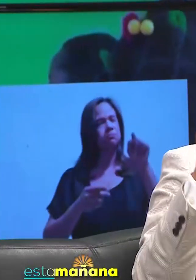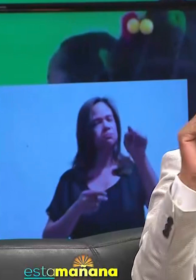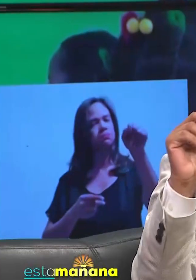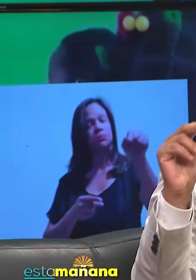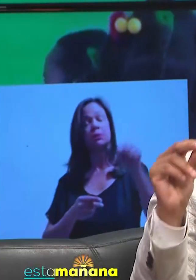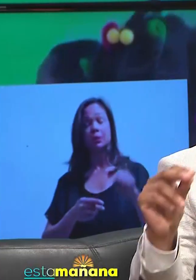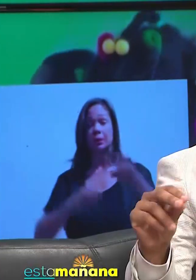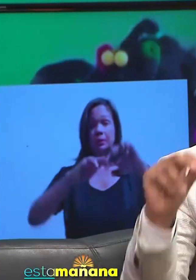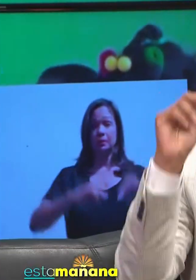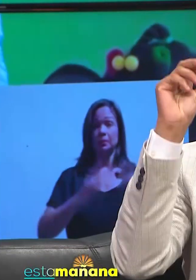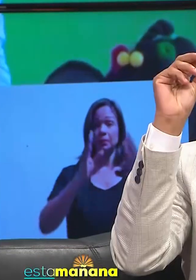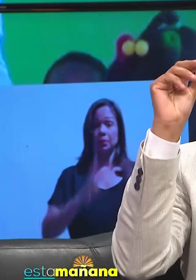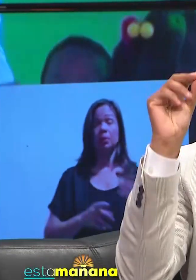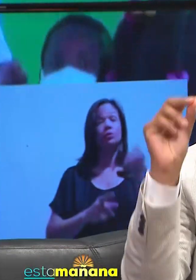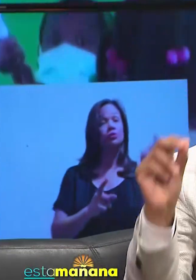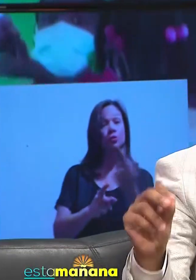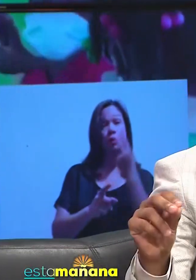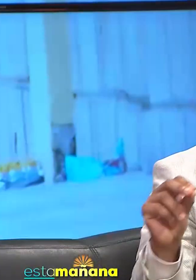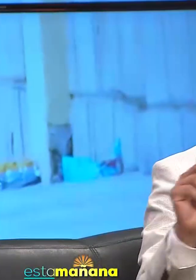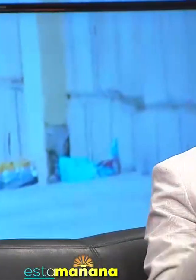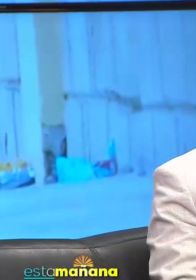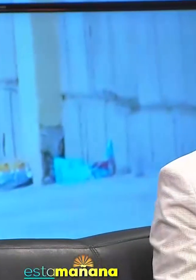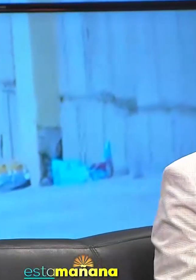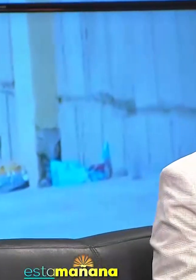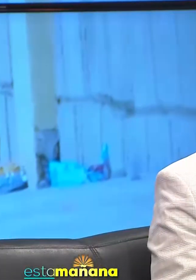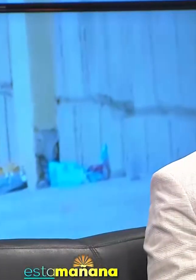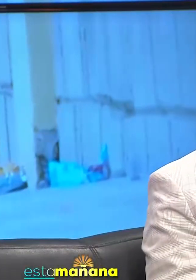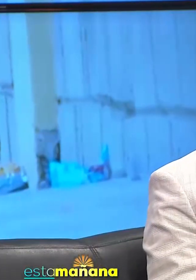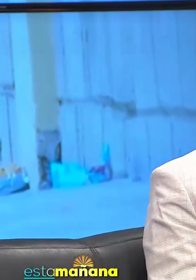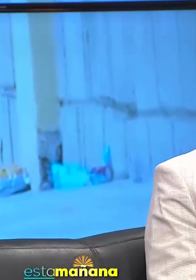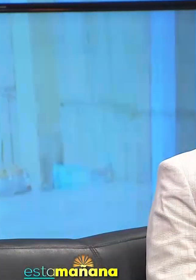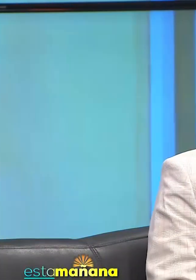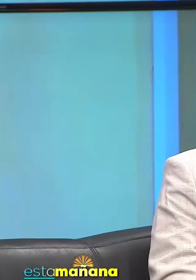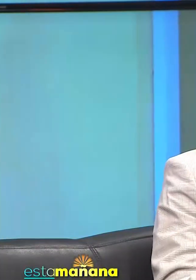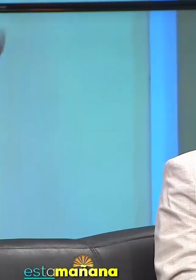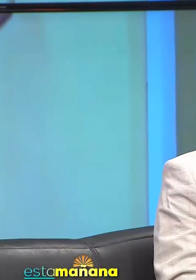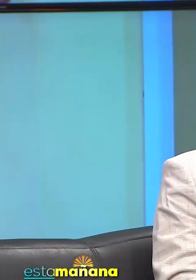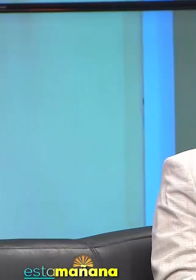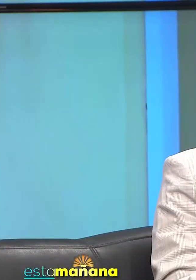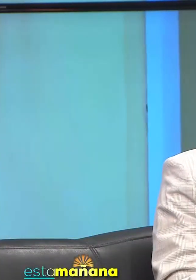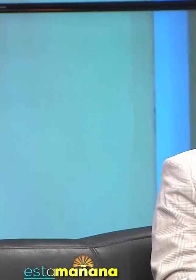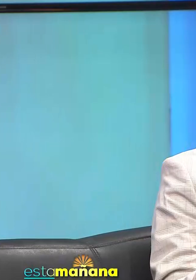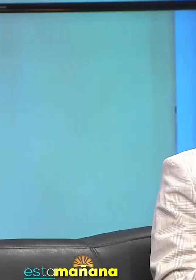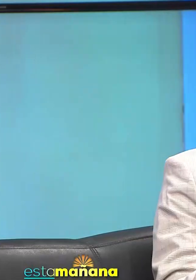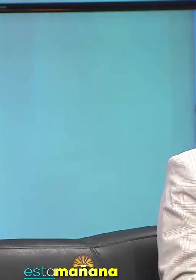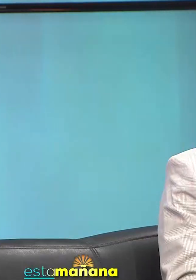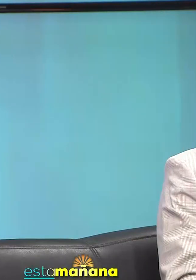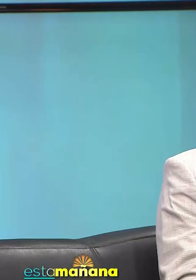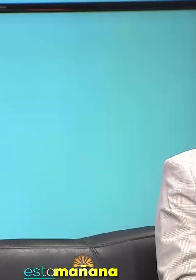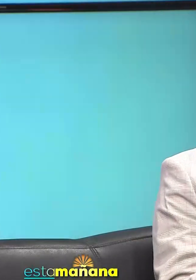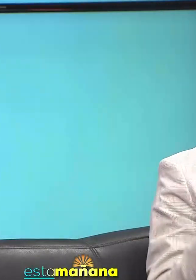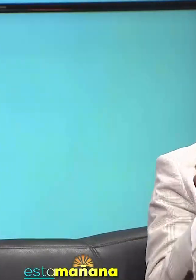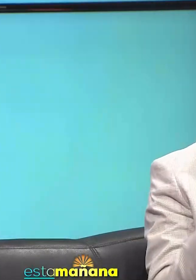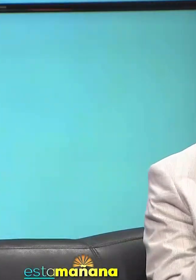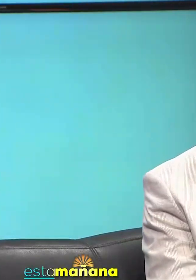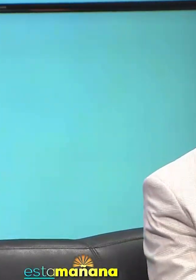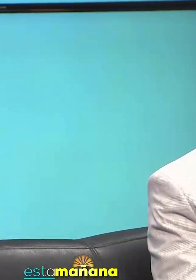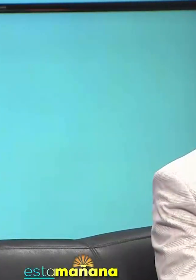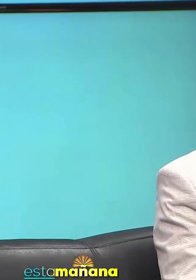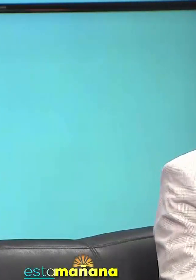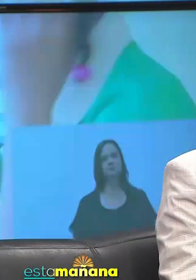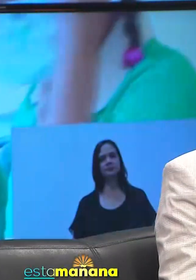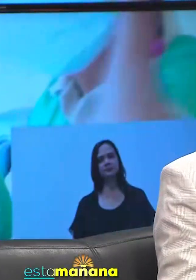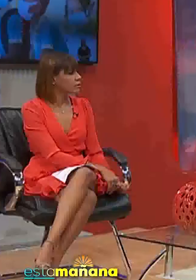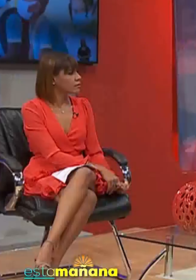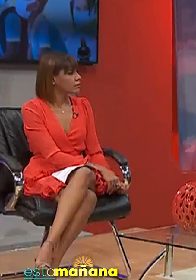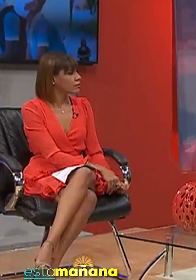proceso transparente, participativo y plural. O sea, ha sido muy vehemente en eso